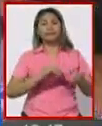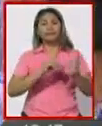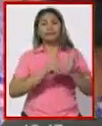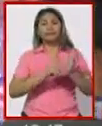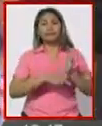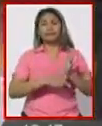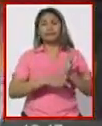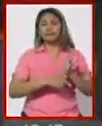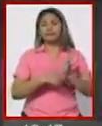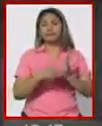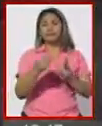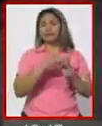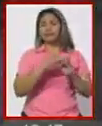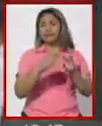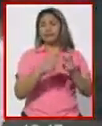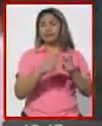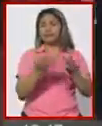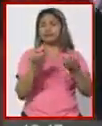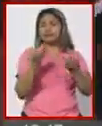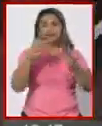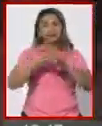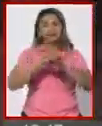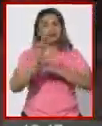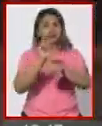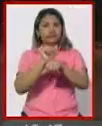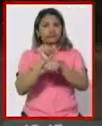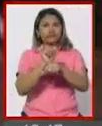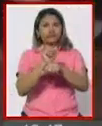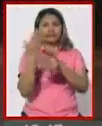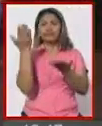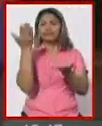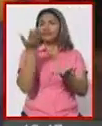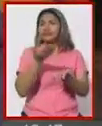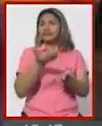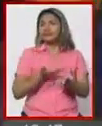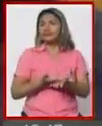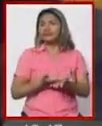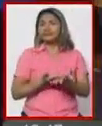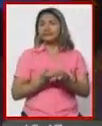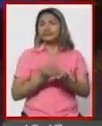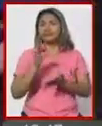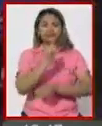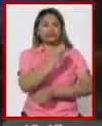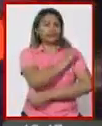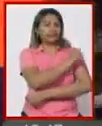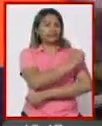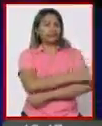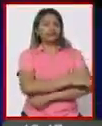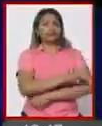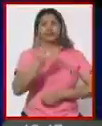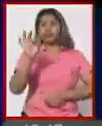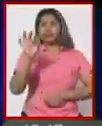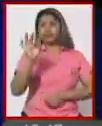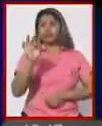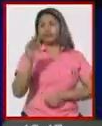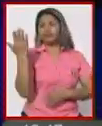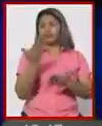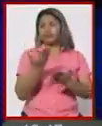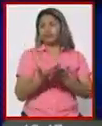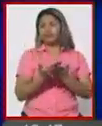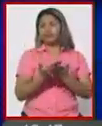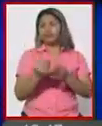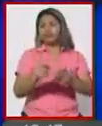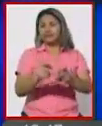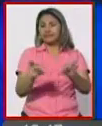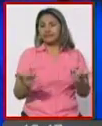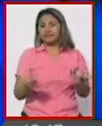tres. ¿Son otras asociaciones que quieren venir a trabajar acá? Vienen desde del 9. Que no viene aquí, ya sería